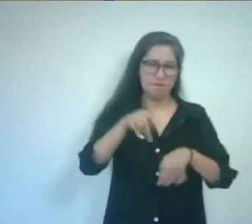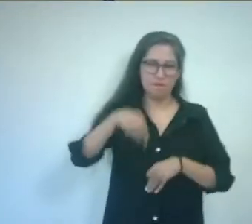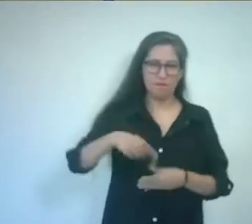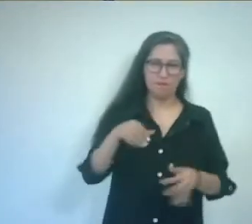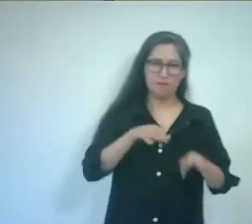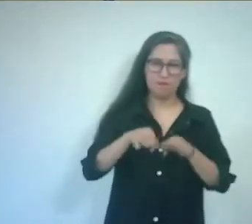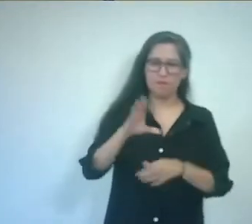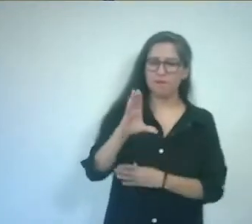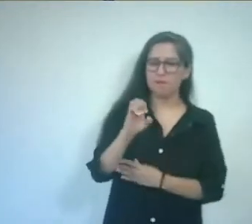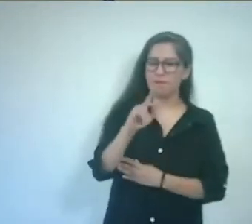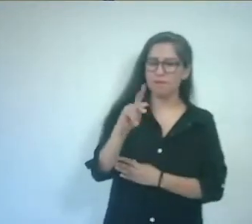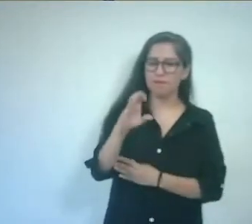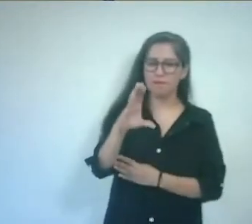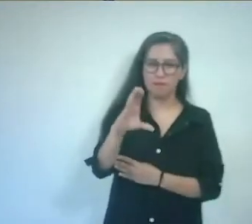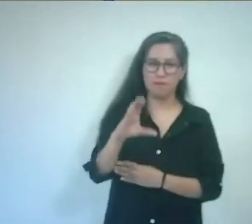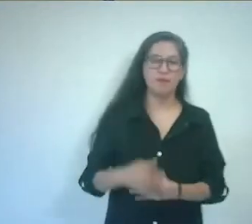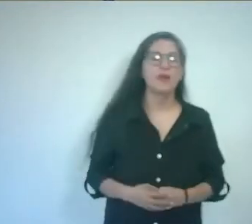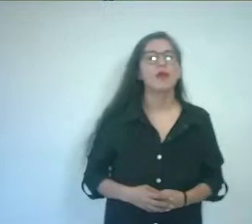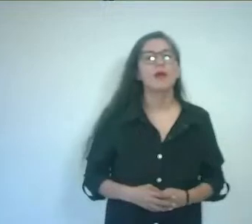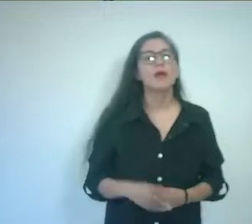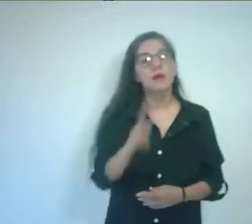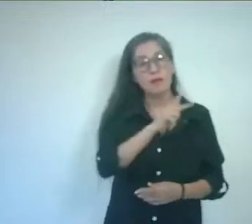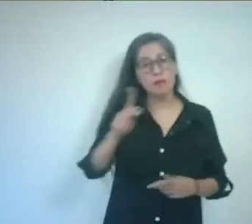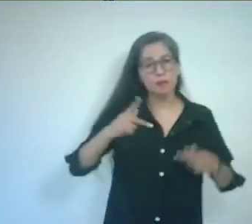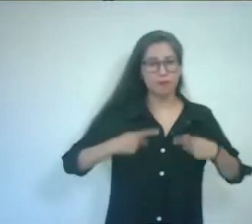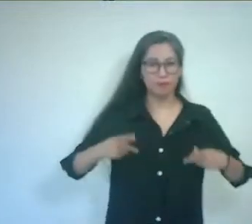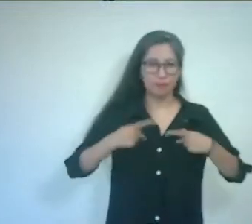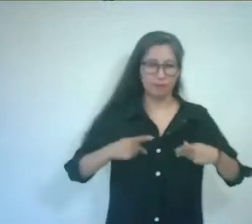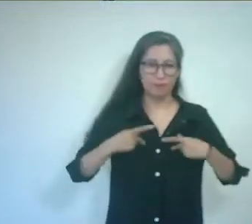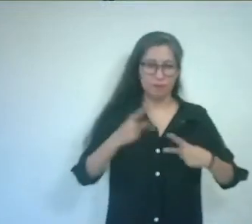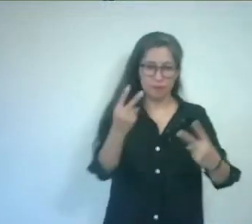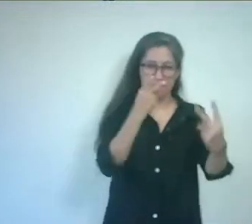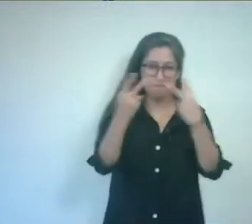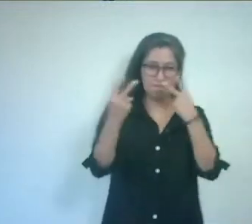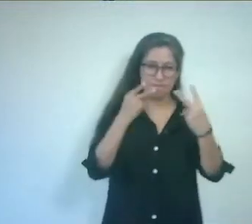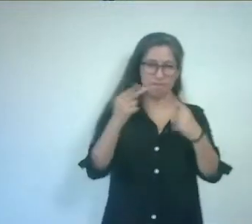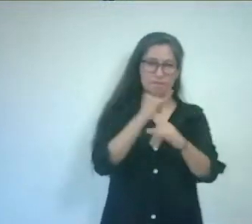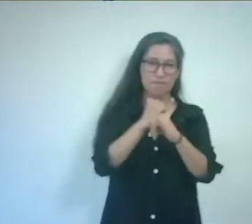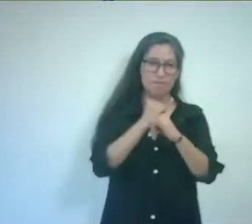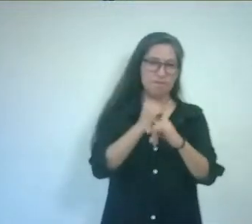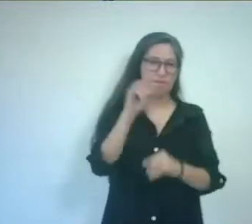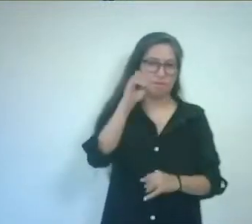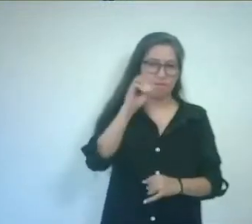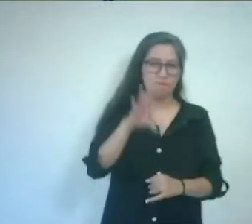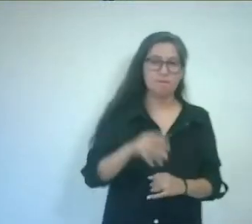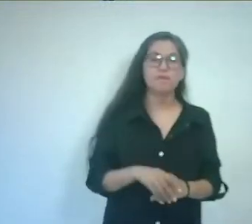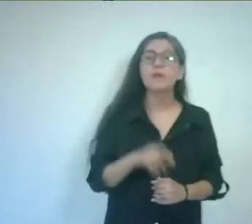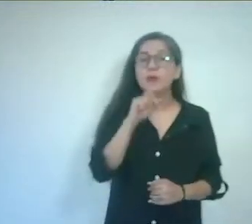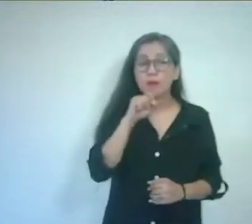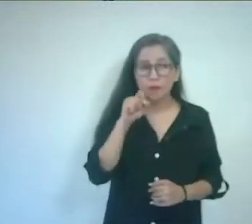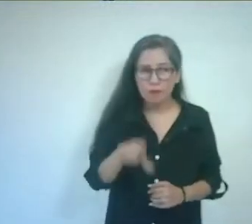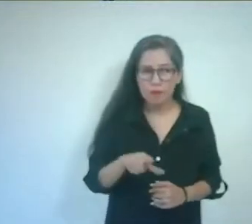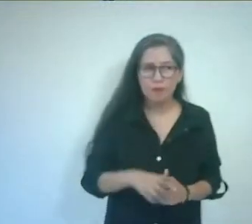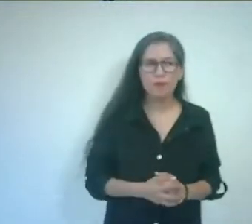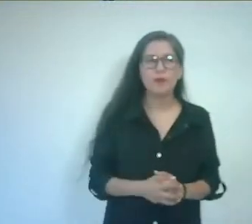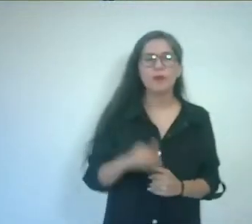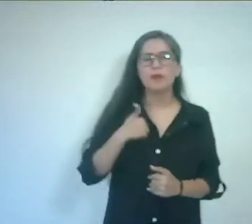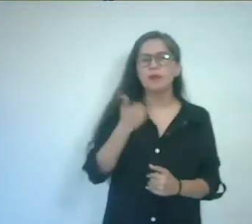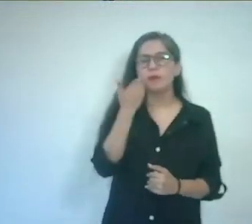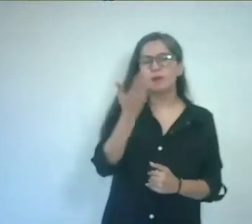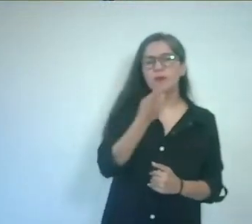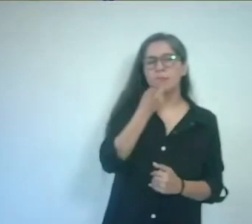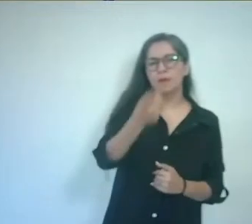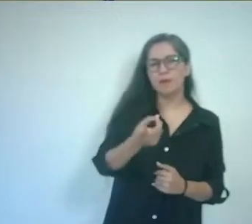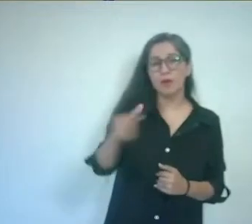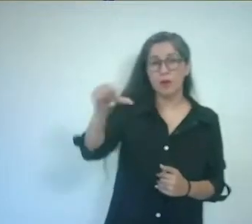CEPAC. A todas las personas que nos ven a través de las redes sociales. Asimismo, quiero decirles